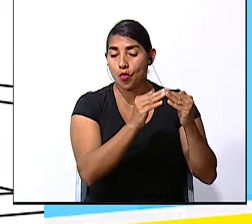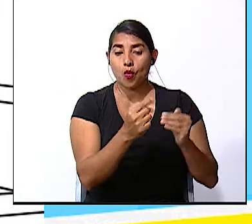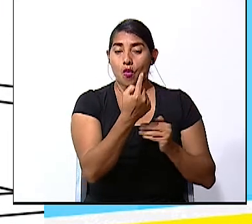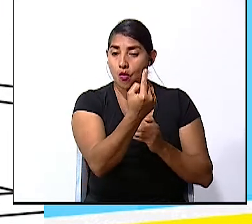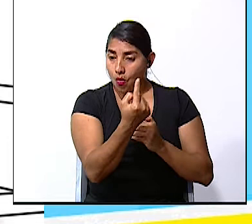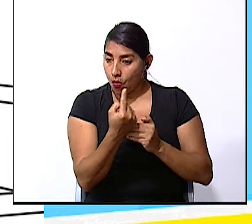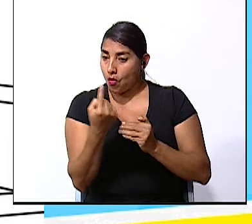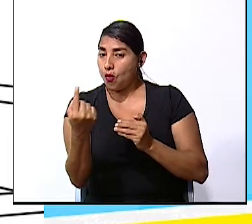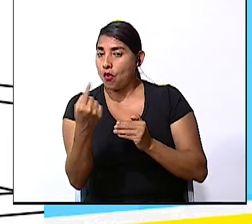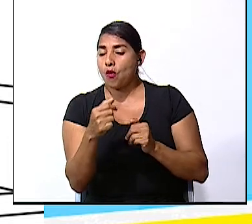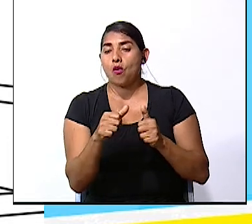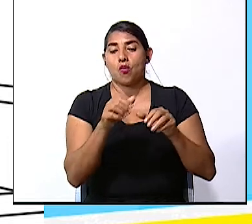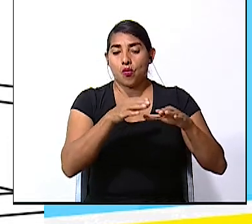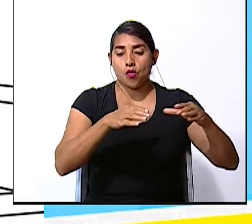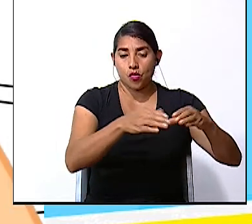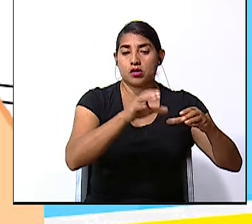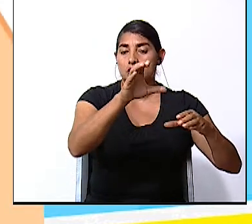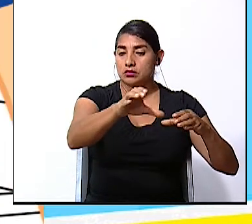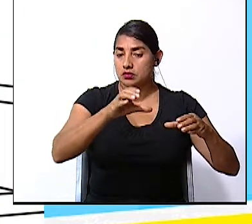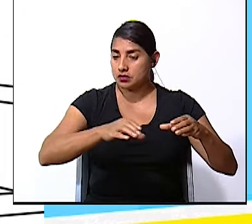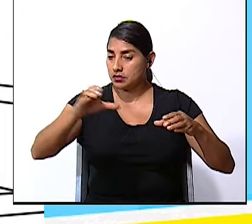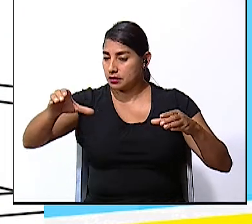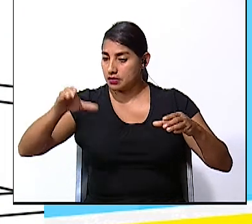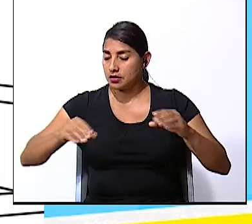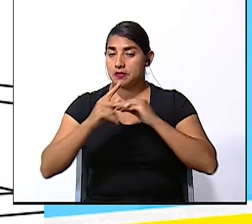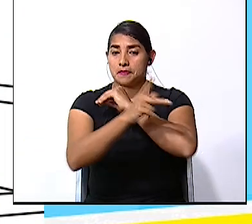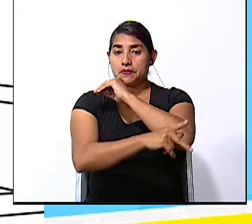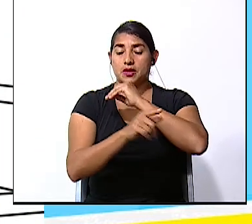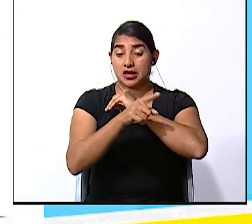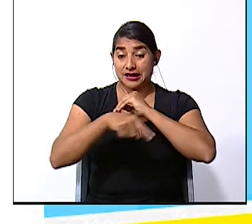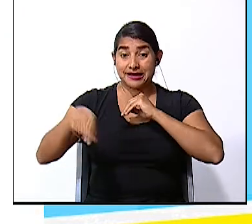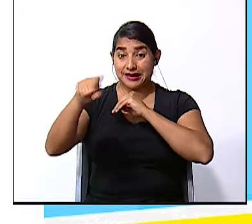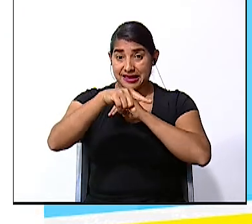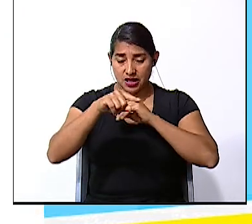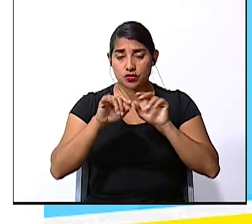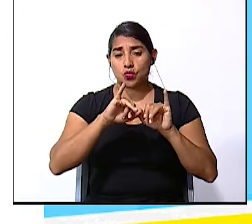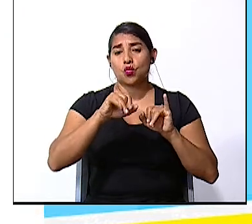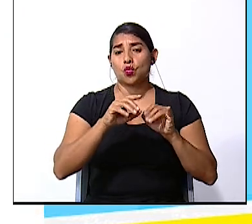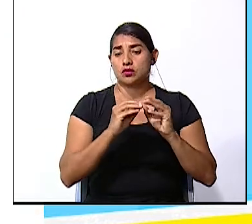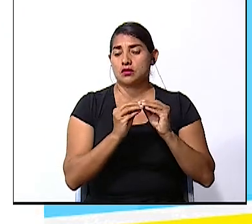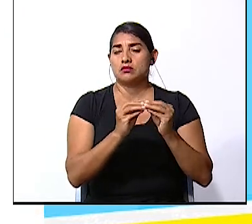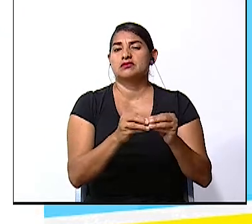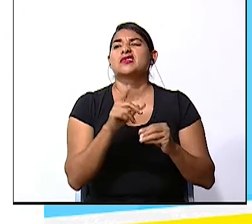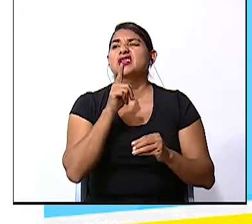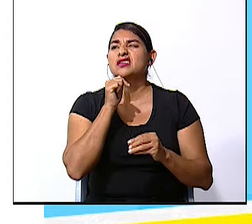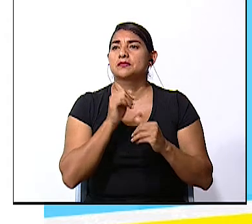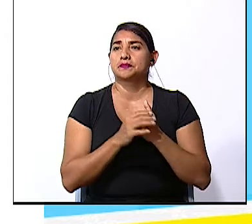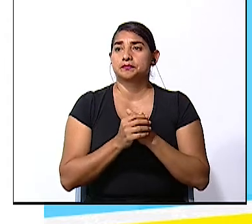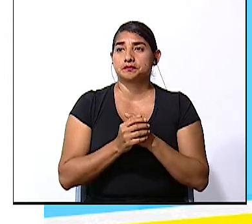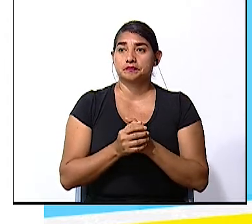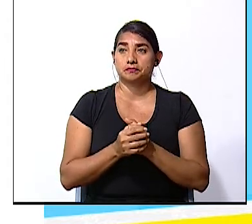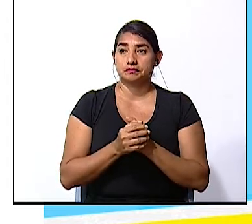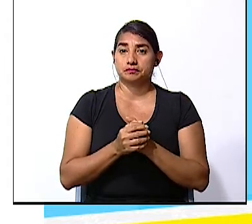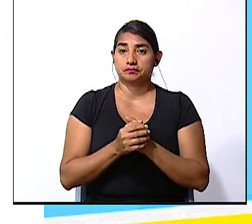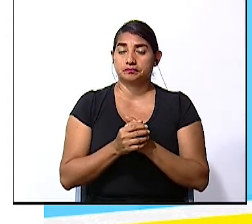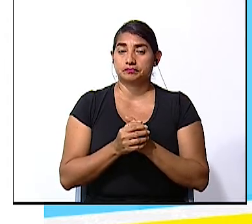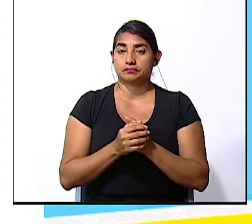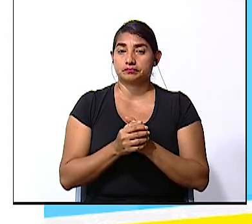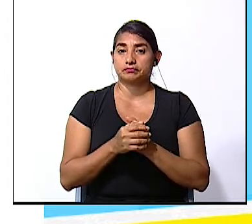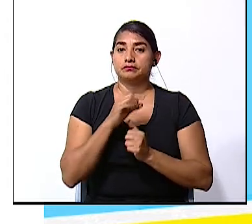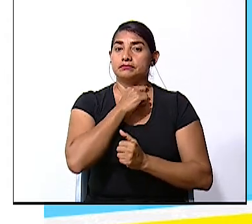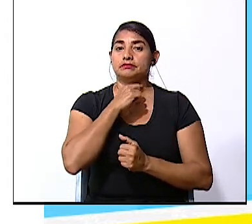uno de los asentamientos del país. Los miembros de esta junta fueron el